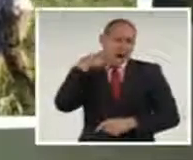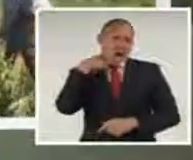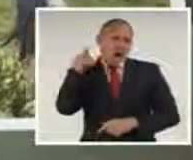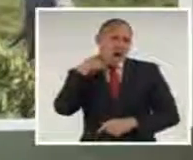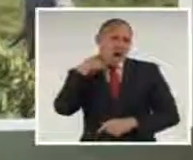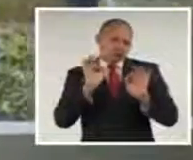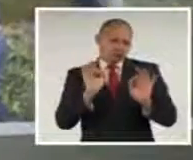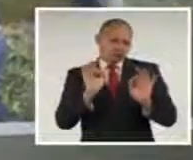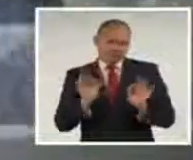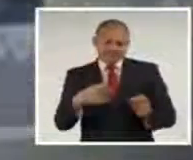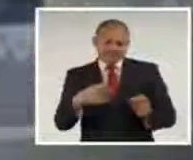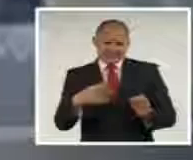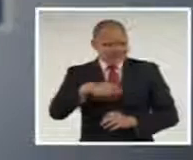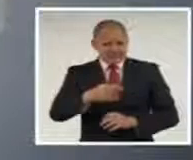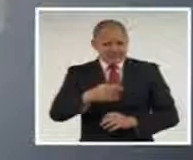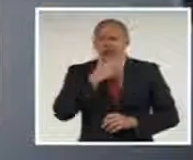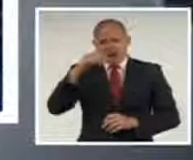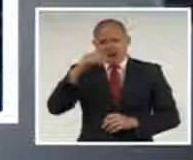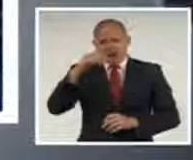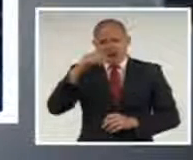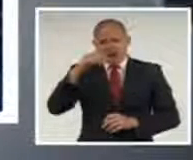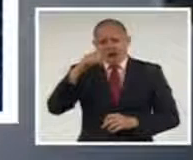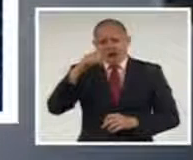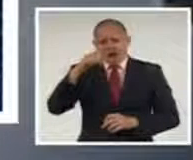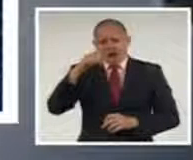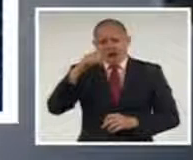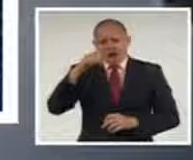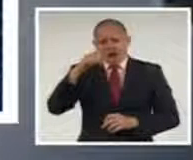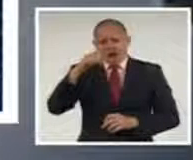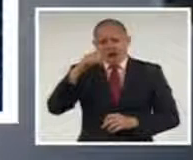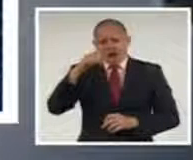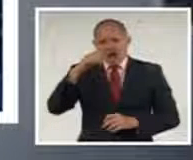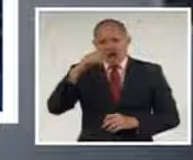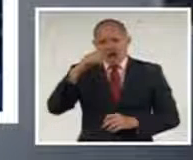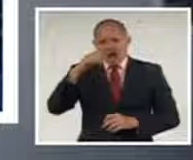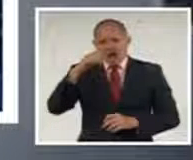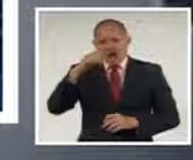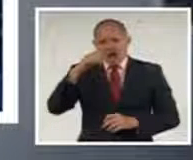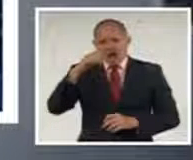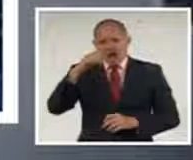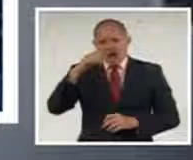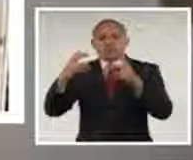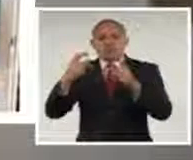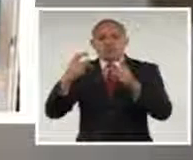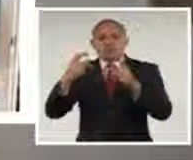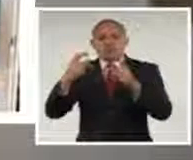juventud se han estudiado en Cuba, pero lamentablemente no siempre se han aplicado en la práctica. El doctor en ciencias.